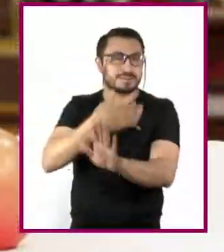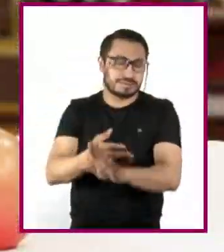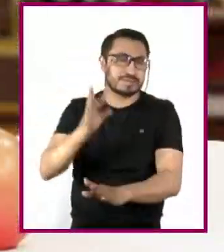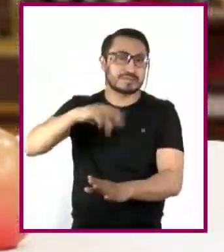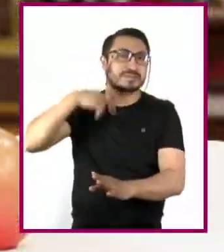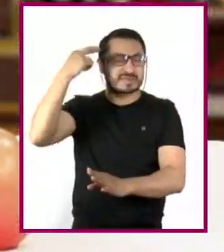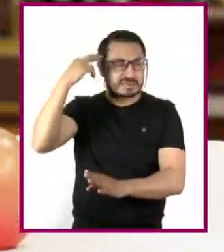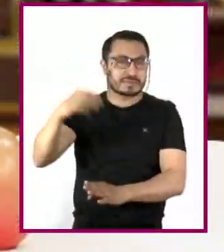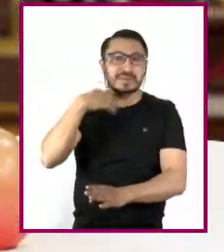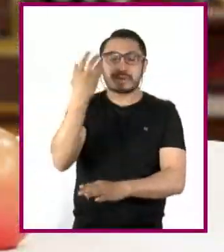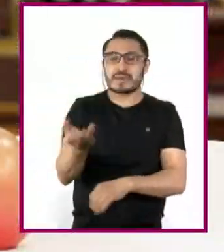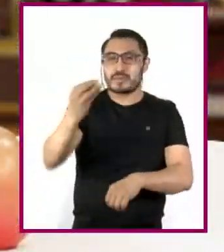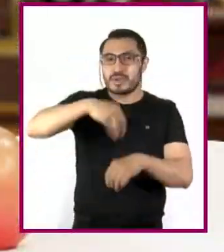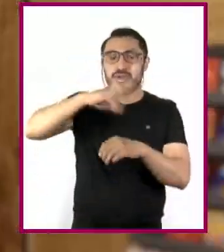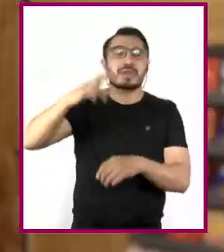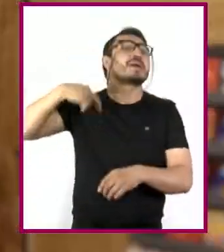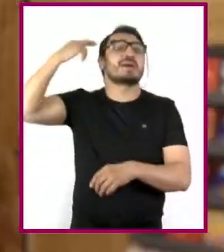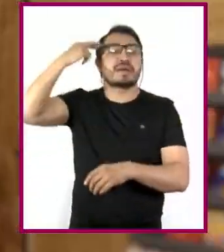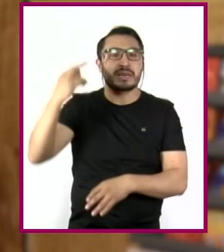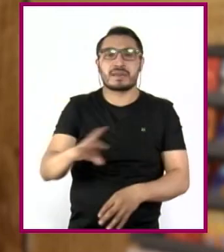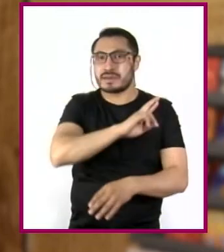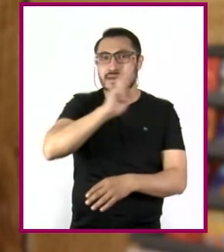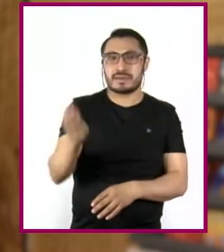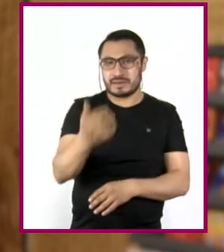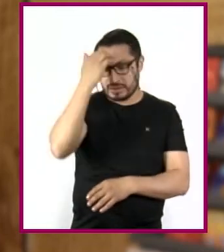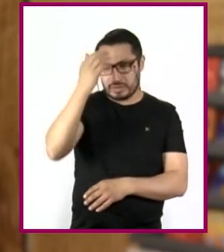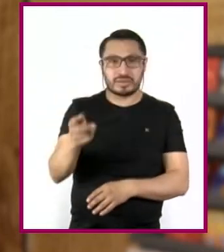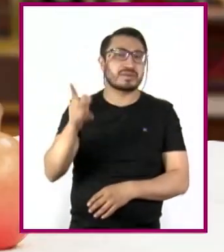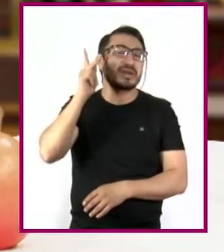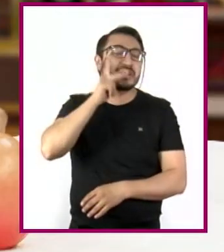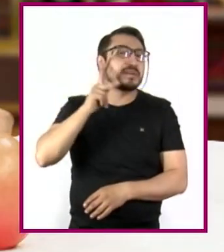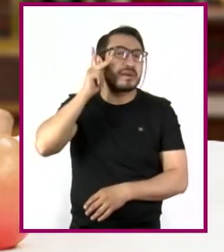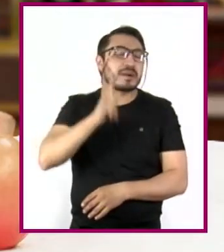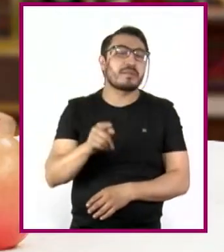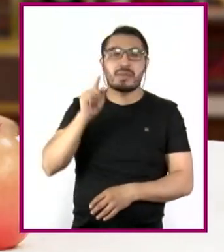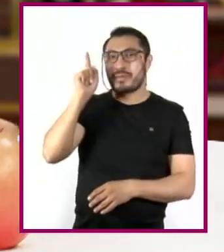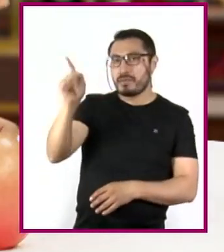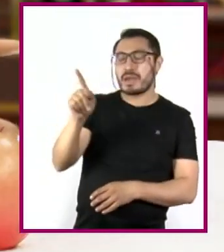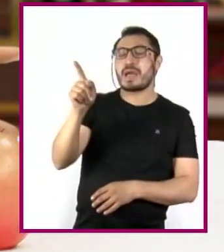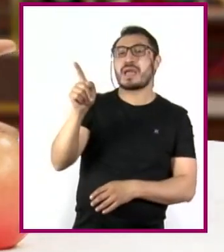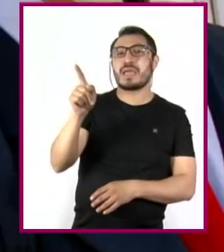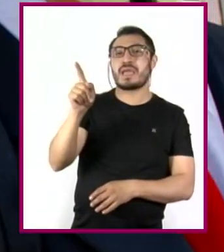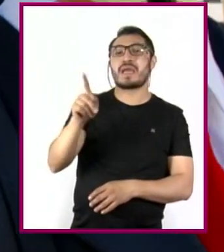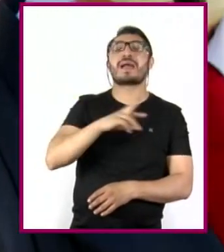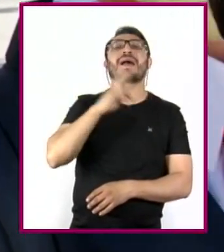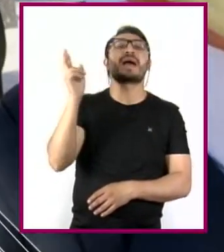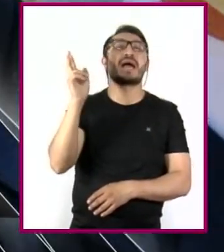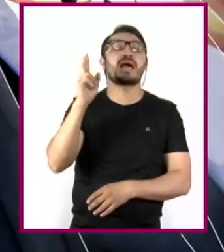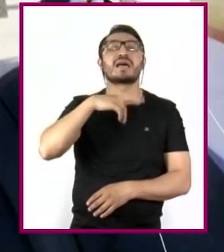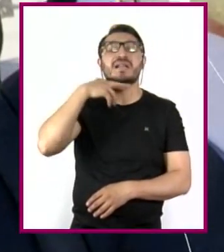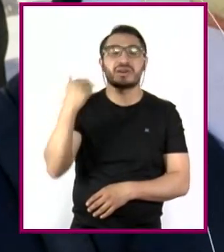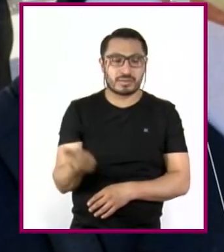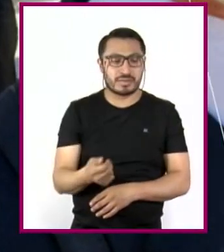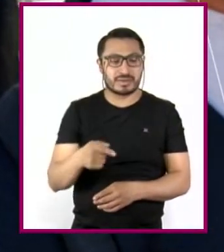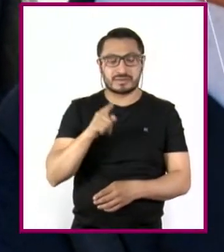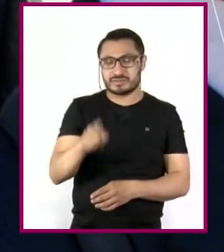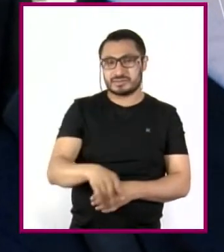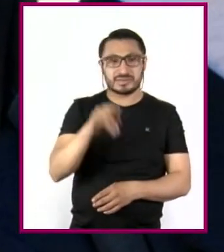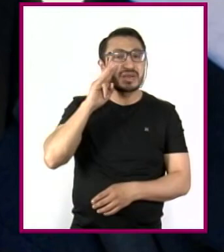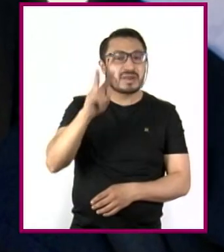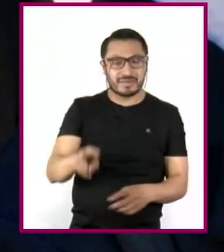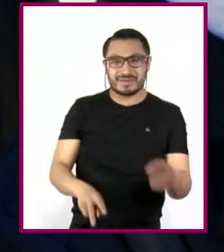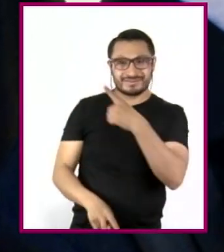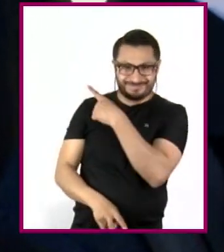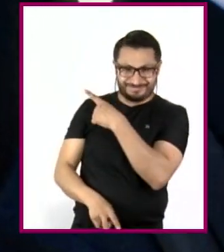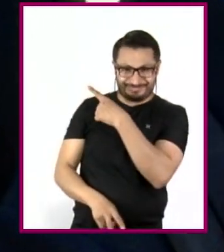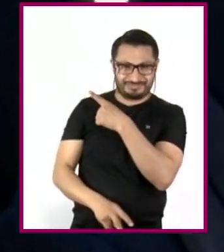buscaban instaurar un rey que reconociera la figura del Papa en Roma. Seguro has visto la máscara de Guy Fawkes. Sale en una